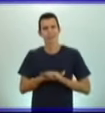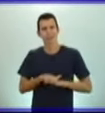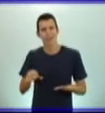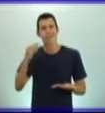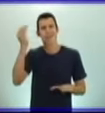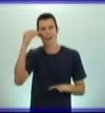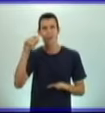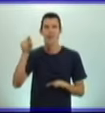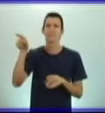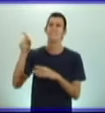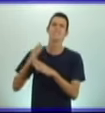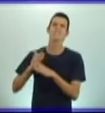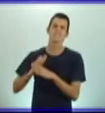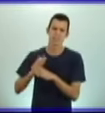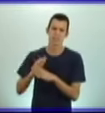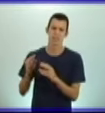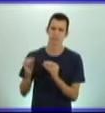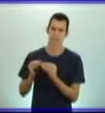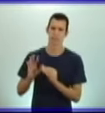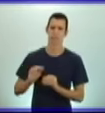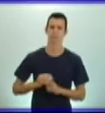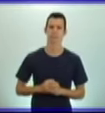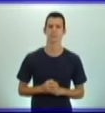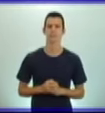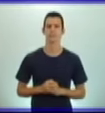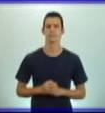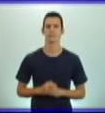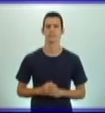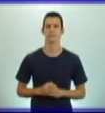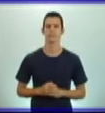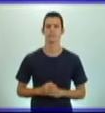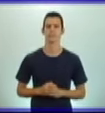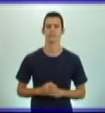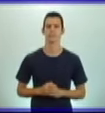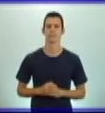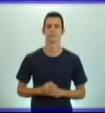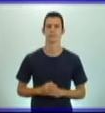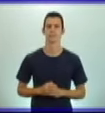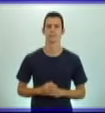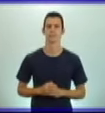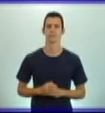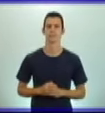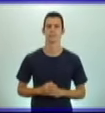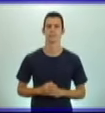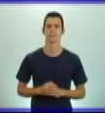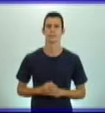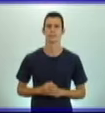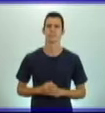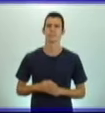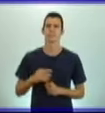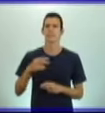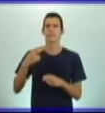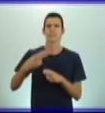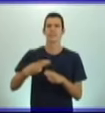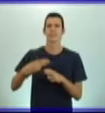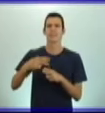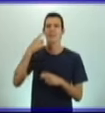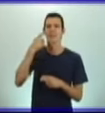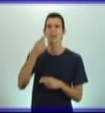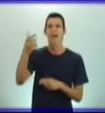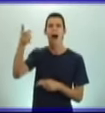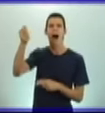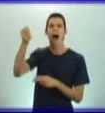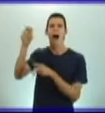que ustedes estudiaron, también podemos entonces definir cómo es una función modular. De esta definición también